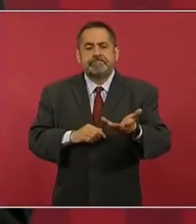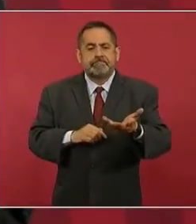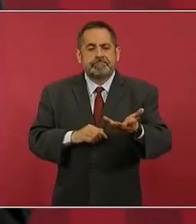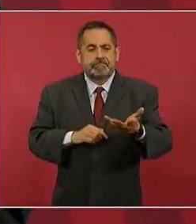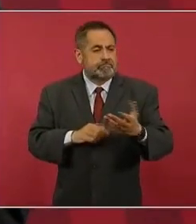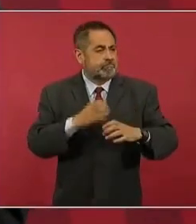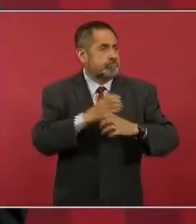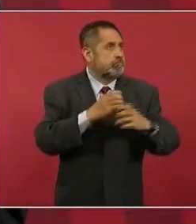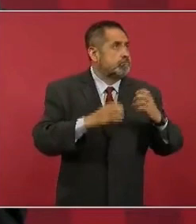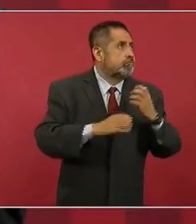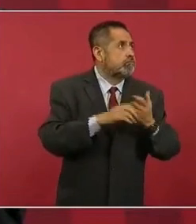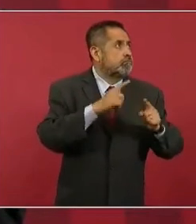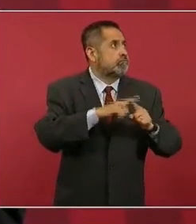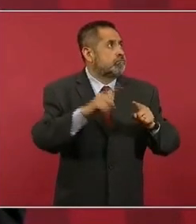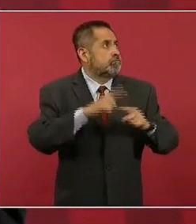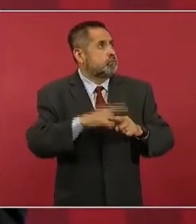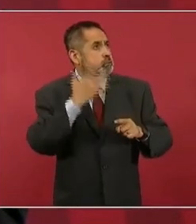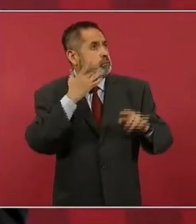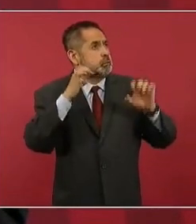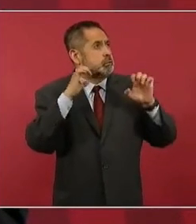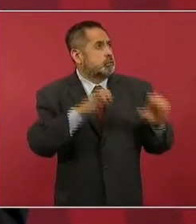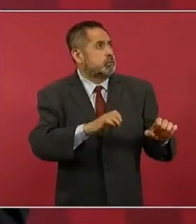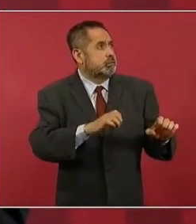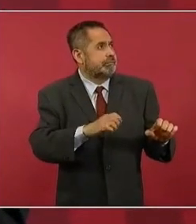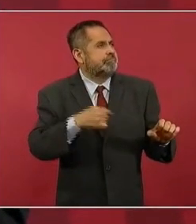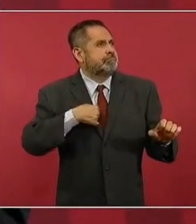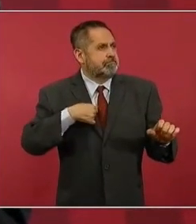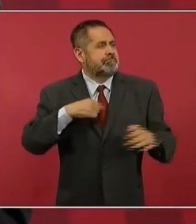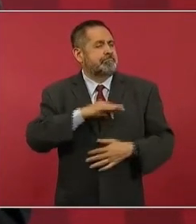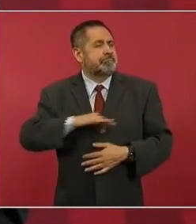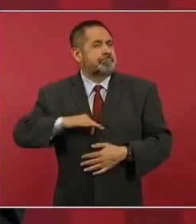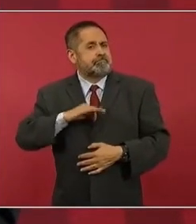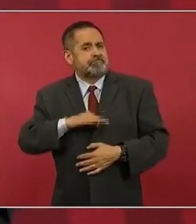son los bienes materiales, el dinero,